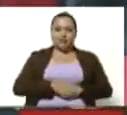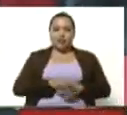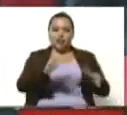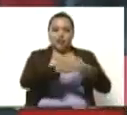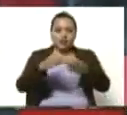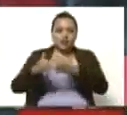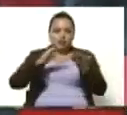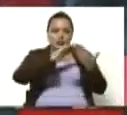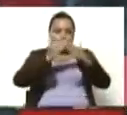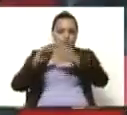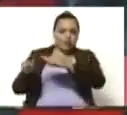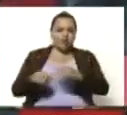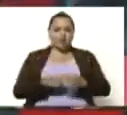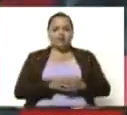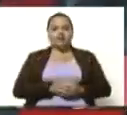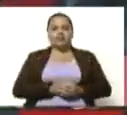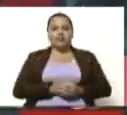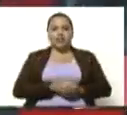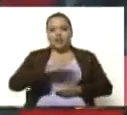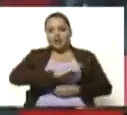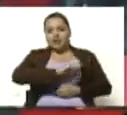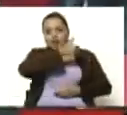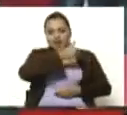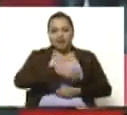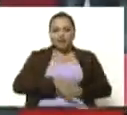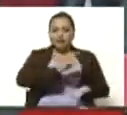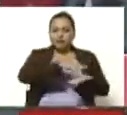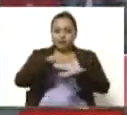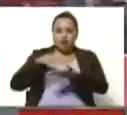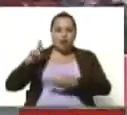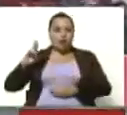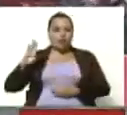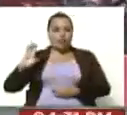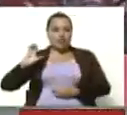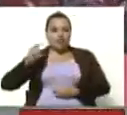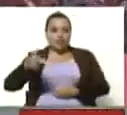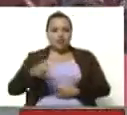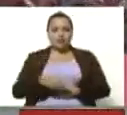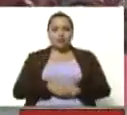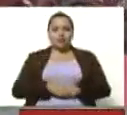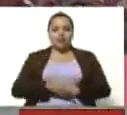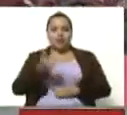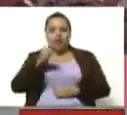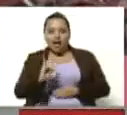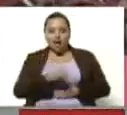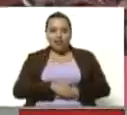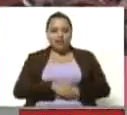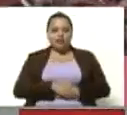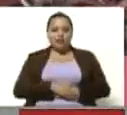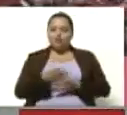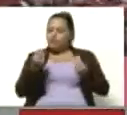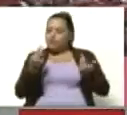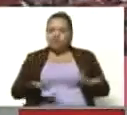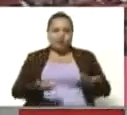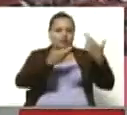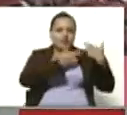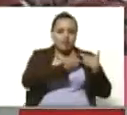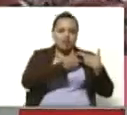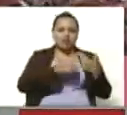los equipos de comunidades jefes y miembros de la juve chef tenemos una altísima responsabilidad